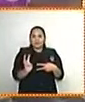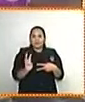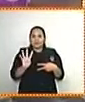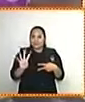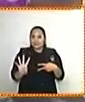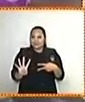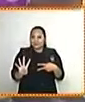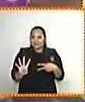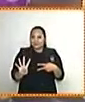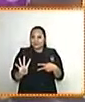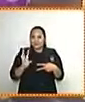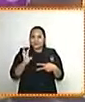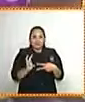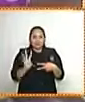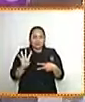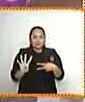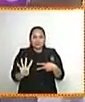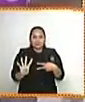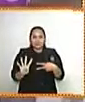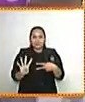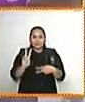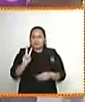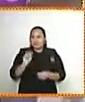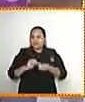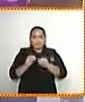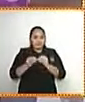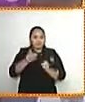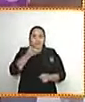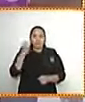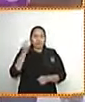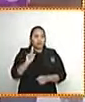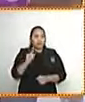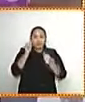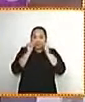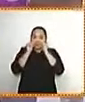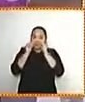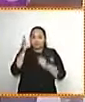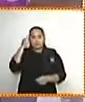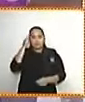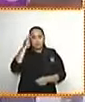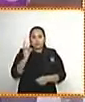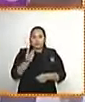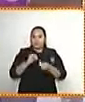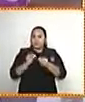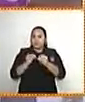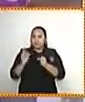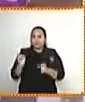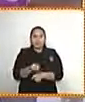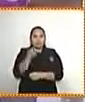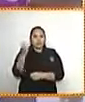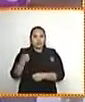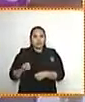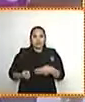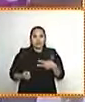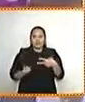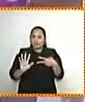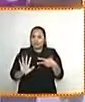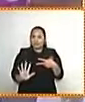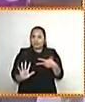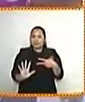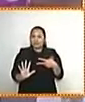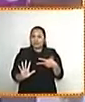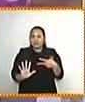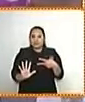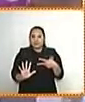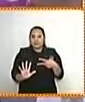4, primer número ganador, 64. Y como dos números son mejor que uno, atentos porque conocemos el segundo número ganador. Primer dígito, 5, segundo